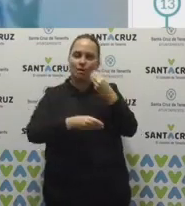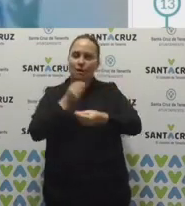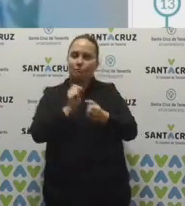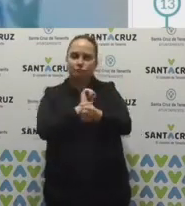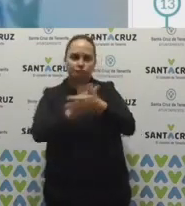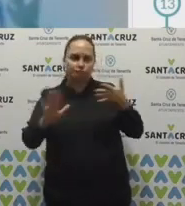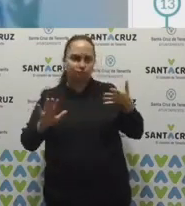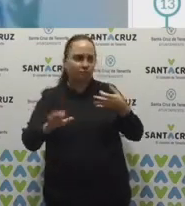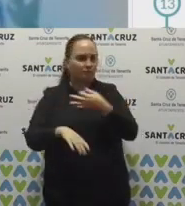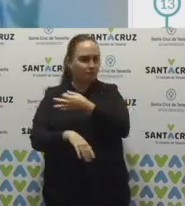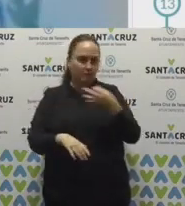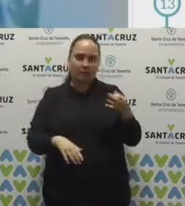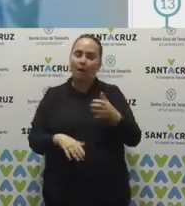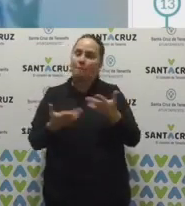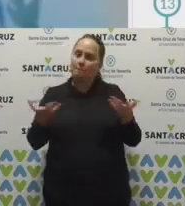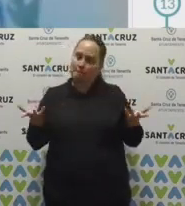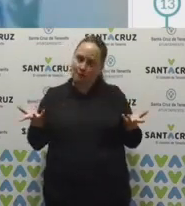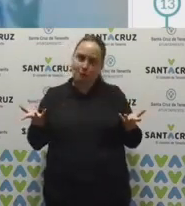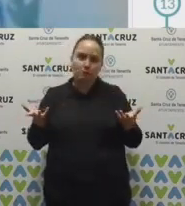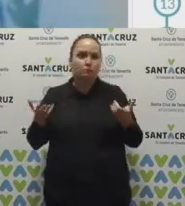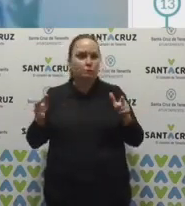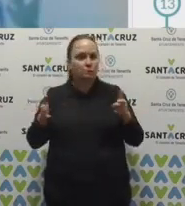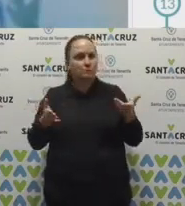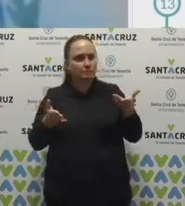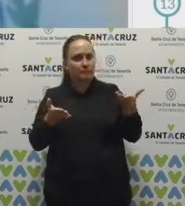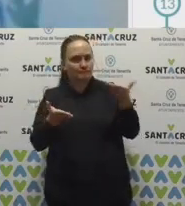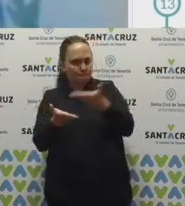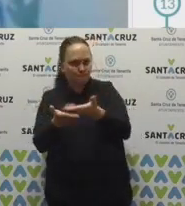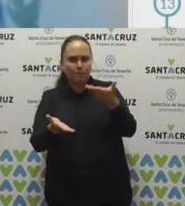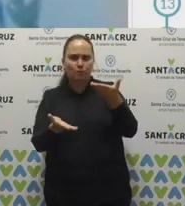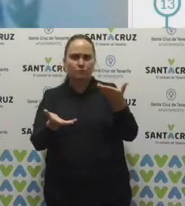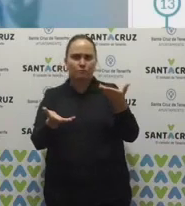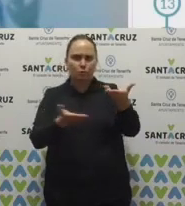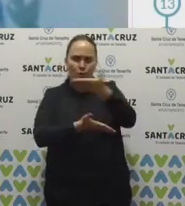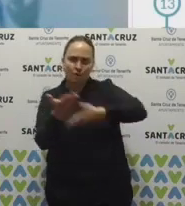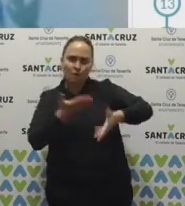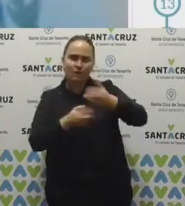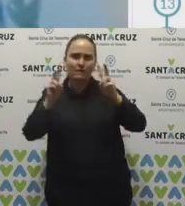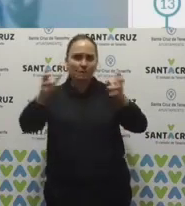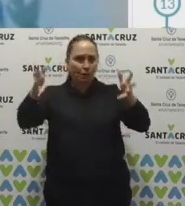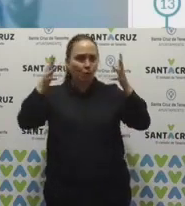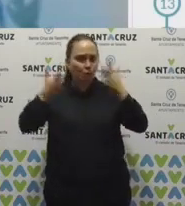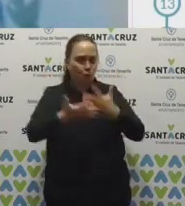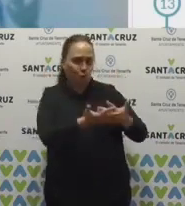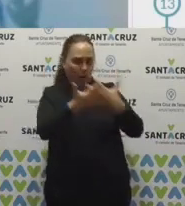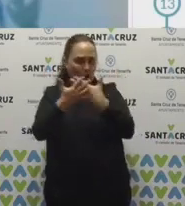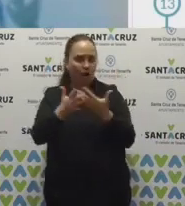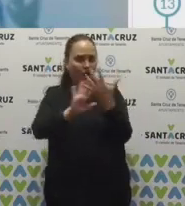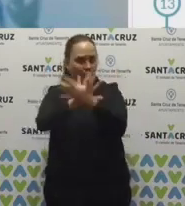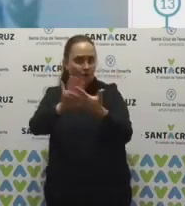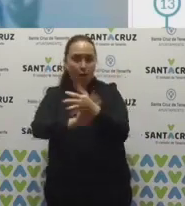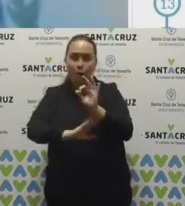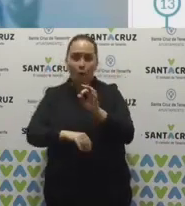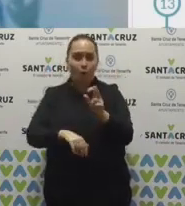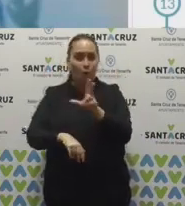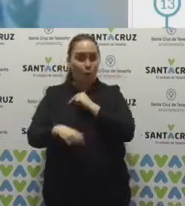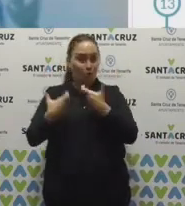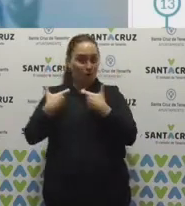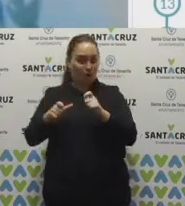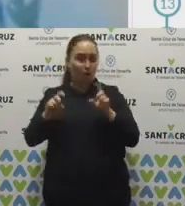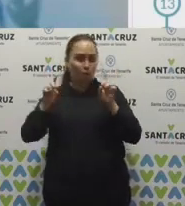maneras pues le invito a que colabore algo que proponga en sesiones del consejo escolar próximamente directamente a esta concejalía pues